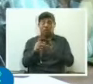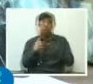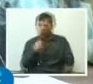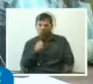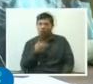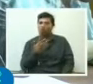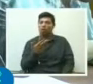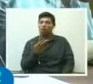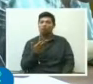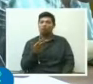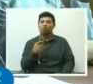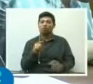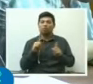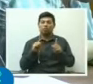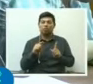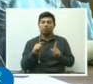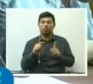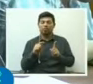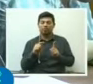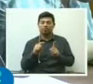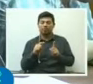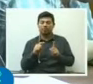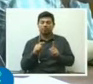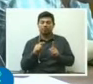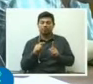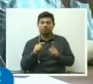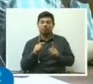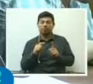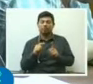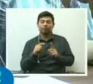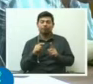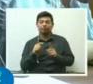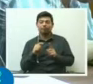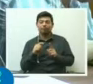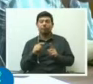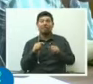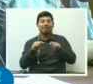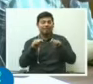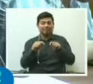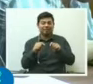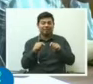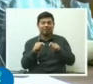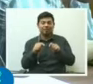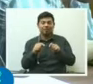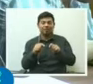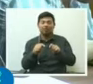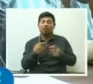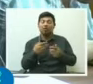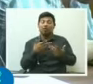también necesitan apoyo. Gentilmente pudiendo haber ocupado su subvención para propio, se la pasa al